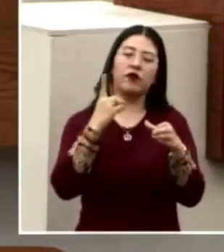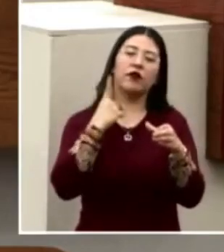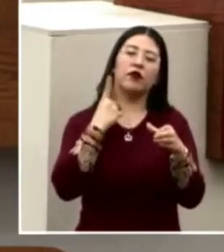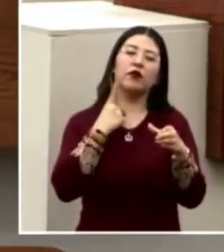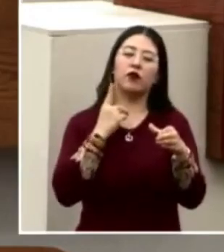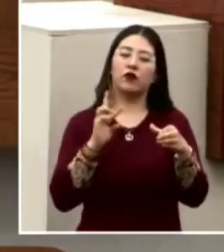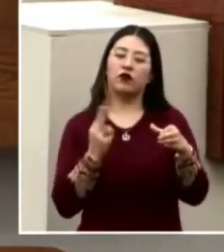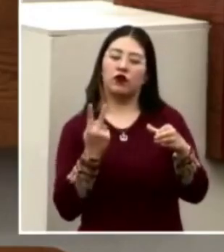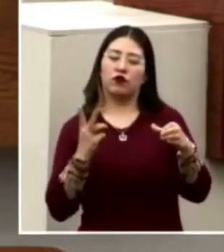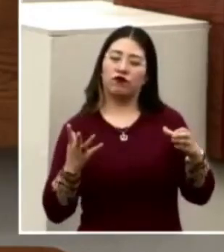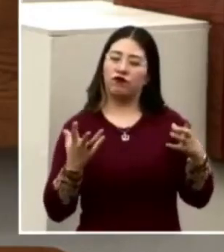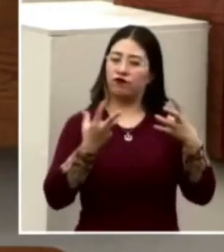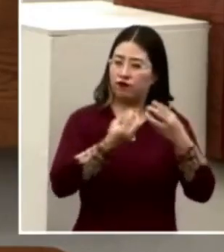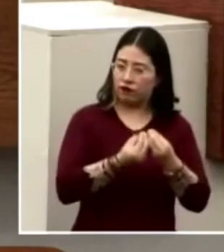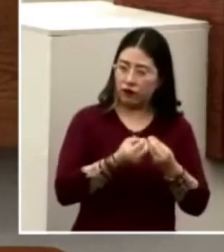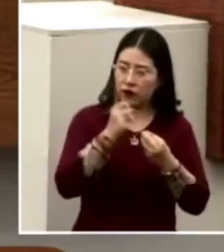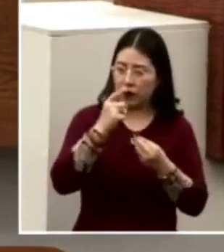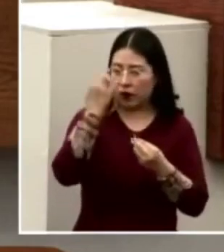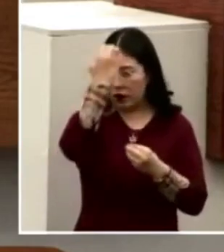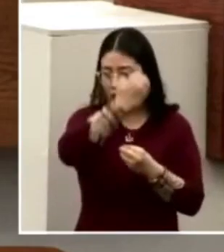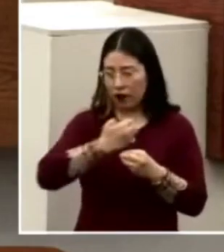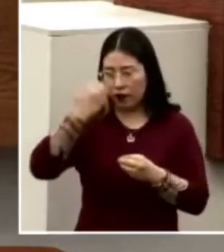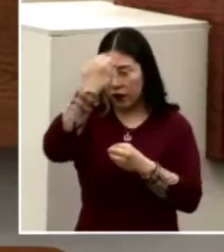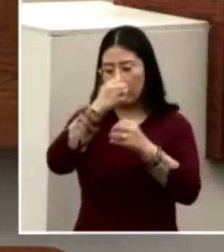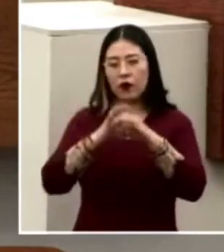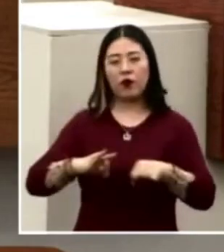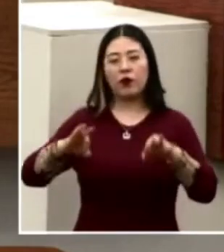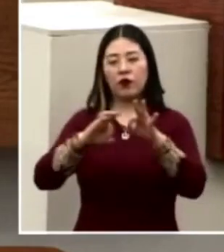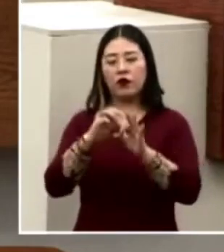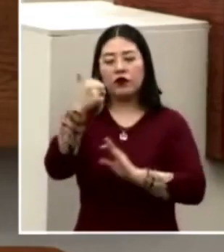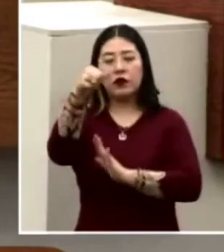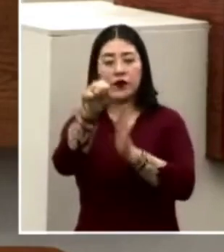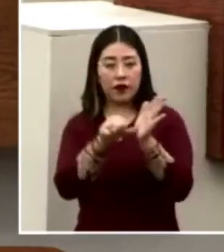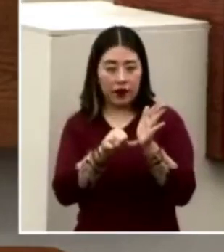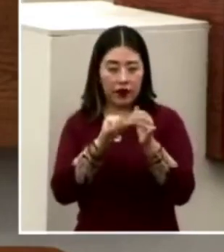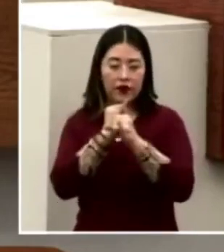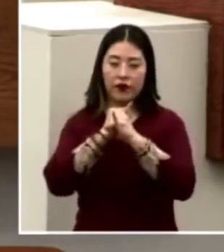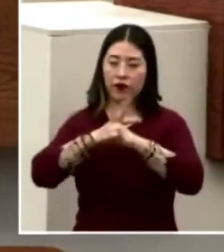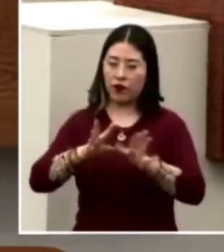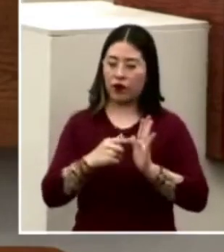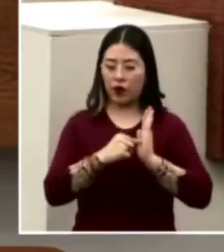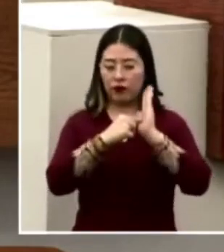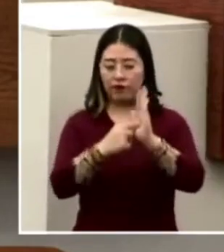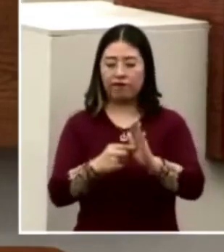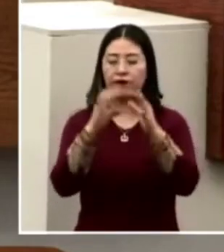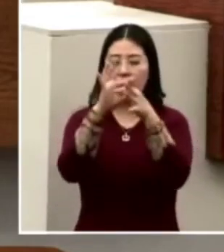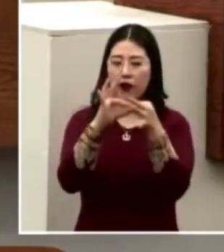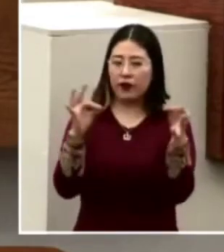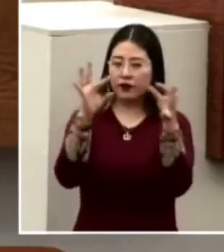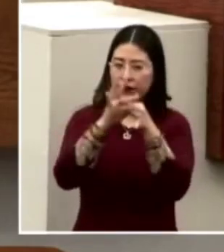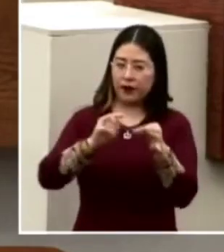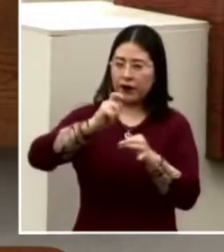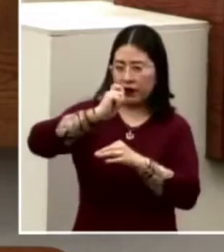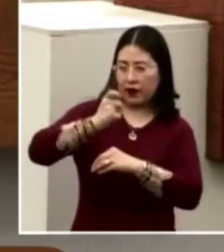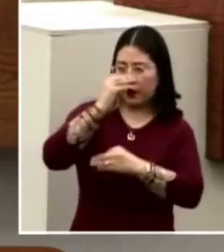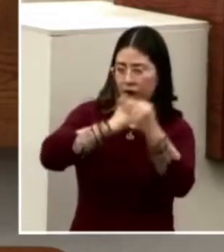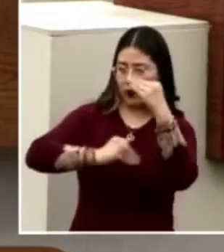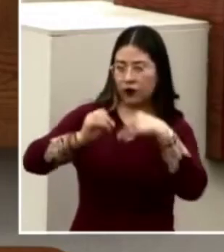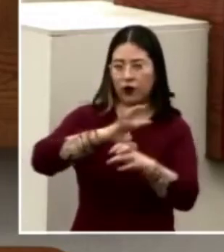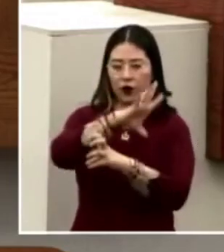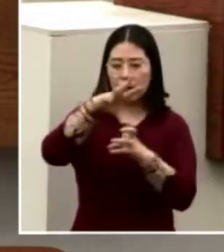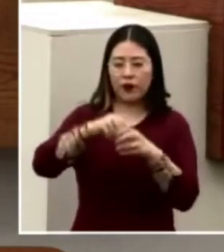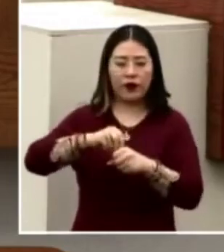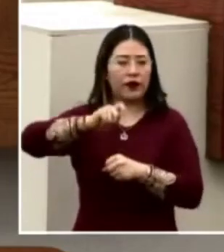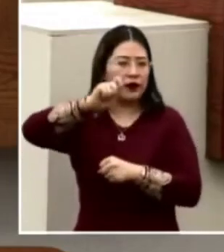Cámara de Diputados un diagnóstico semestral y un informe, y en el cual de lo que se